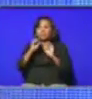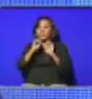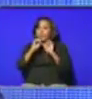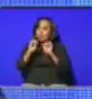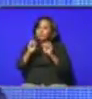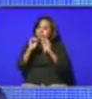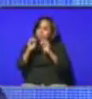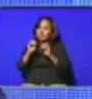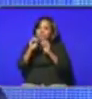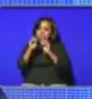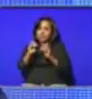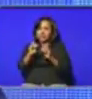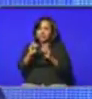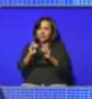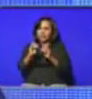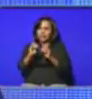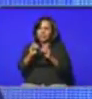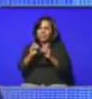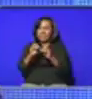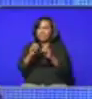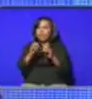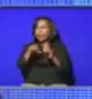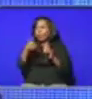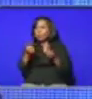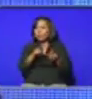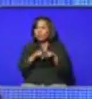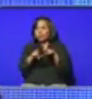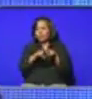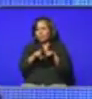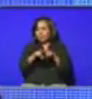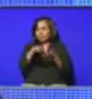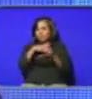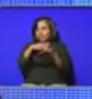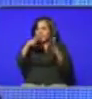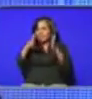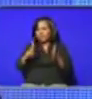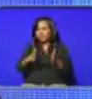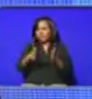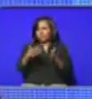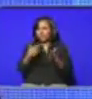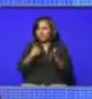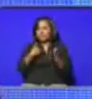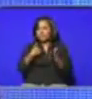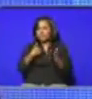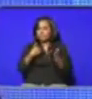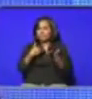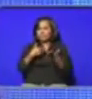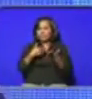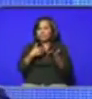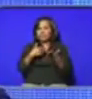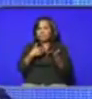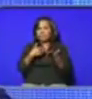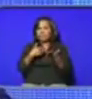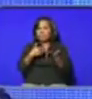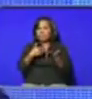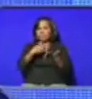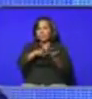blandas. El estudiante tiene que desarrollar todos los